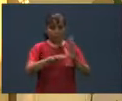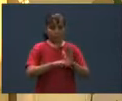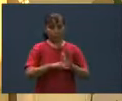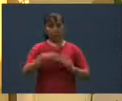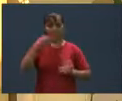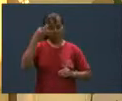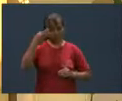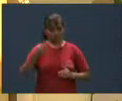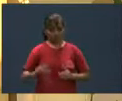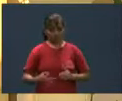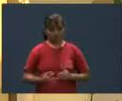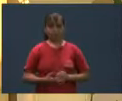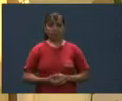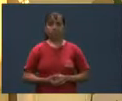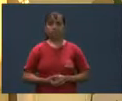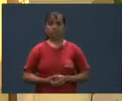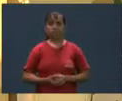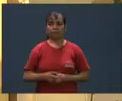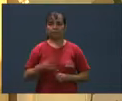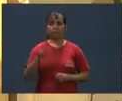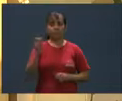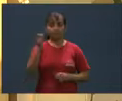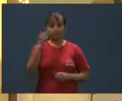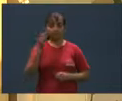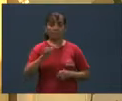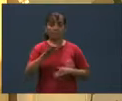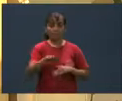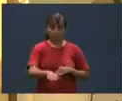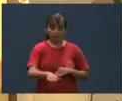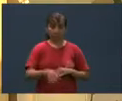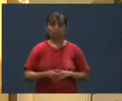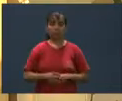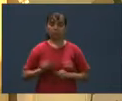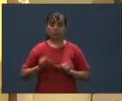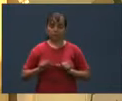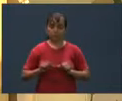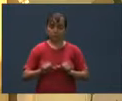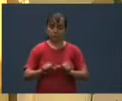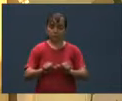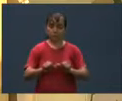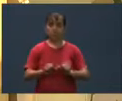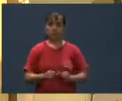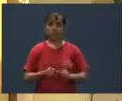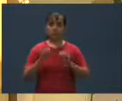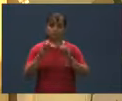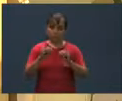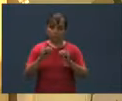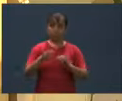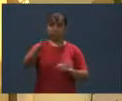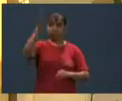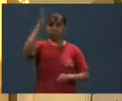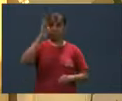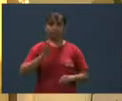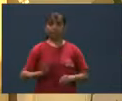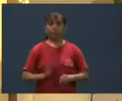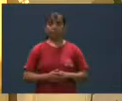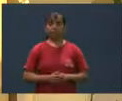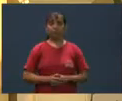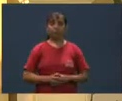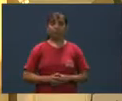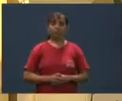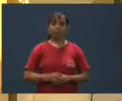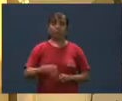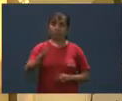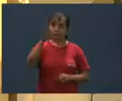estos mandamientos. Primer paso, seguir el mandato del Señor, y sabemos que Él nos ha dado